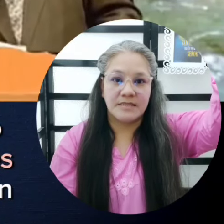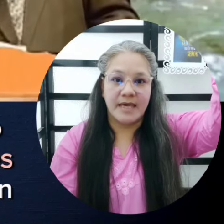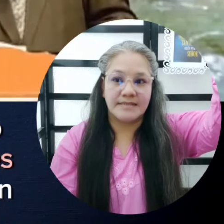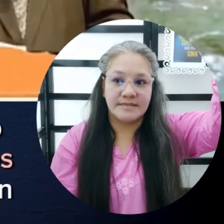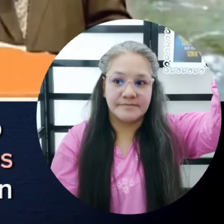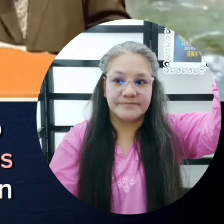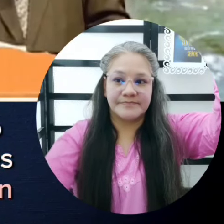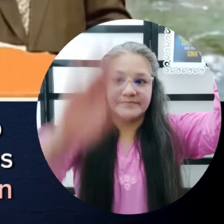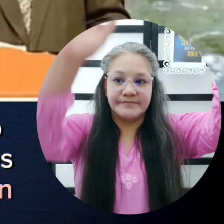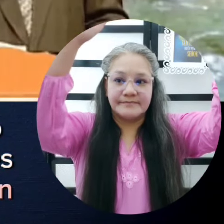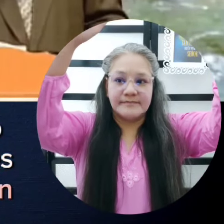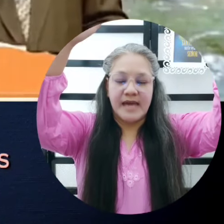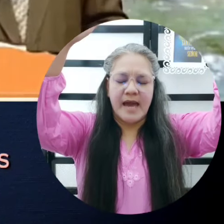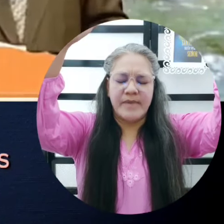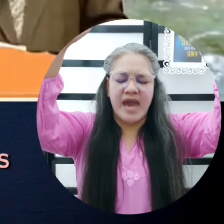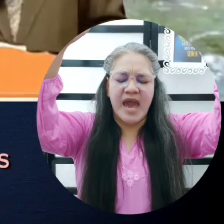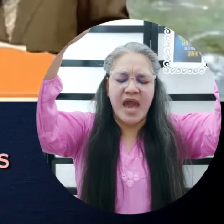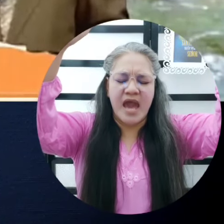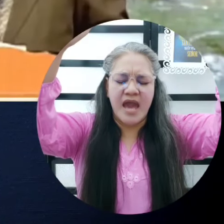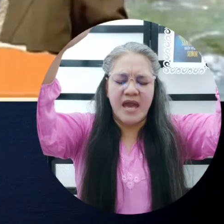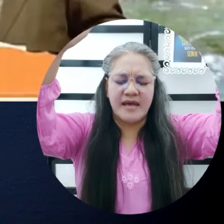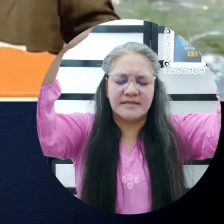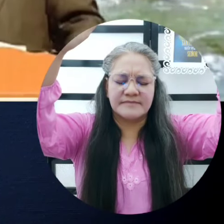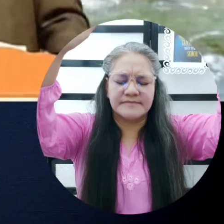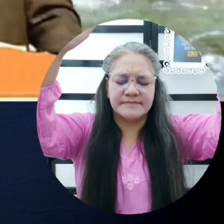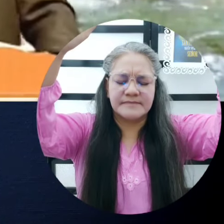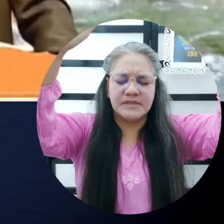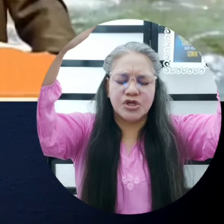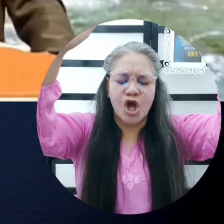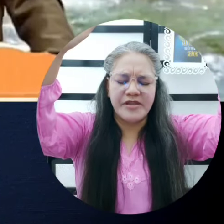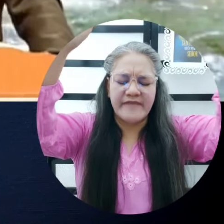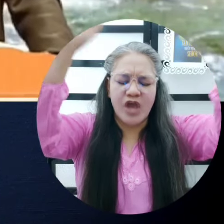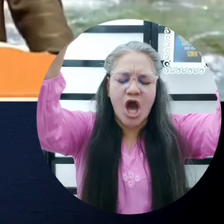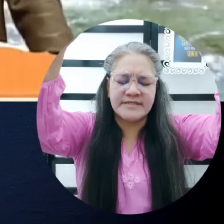no. Ahora eres una virgen para Dios.